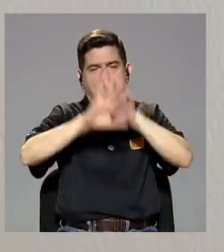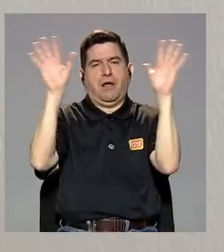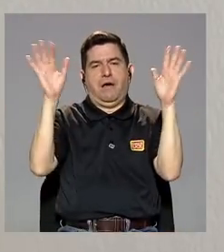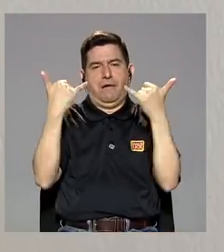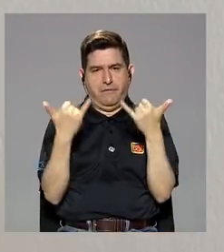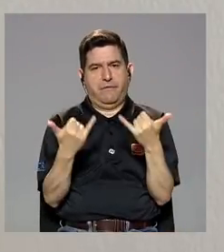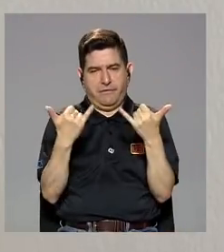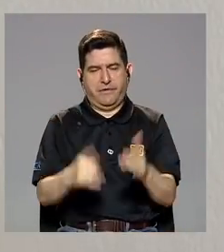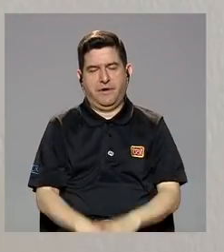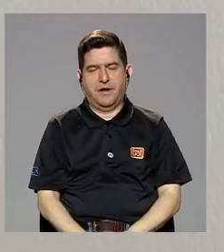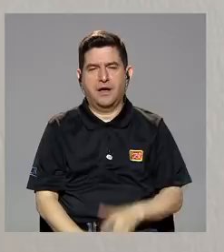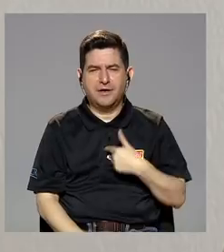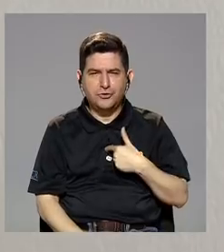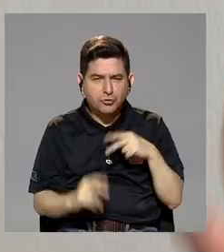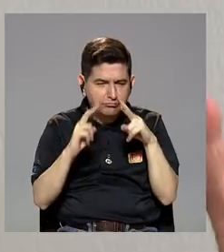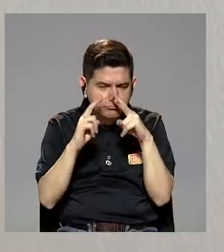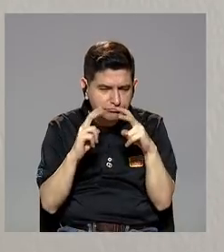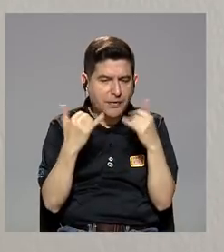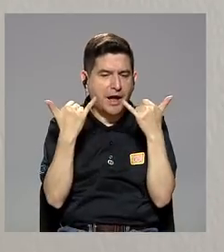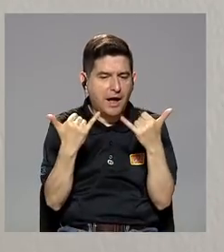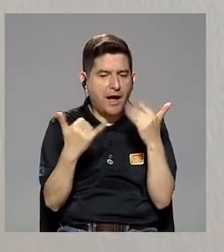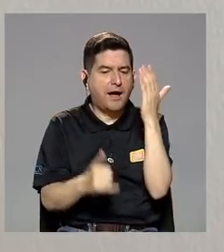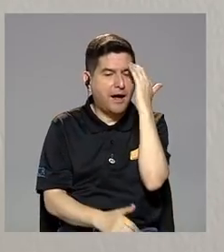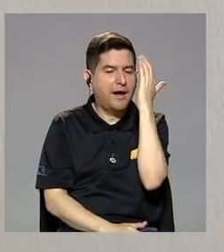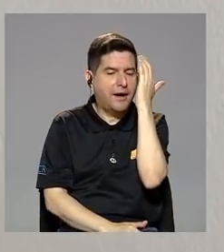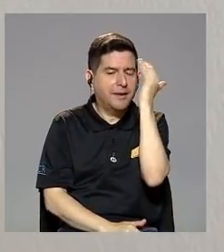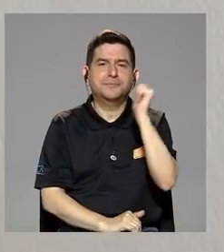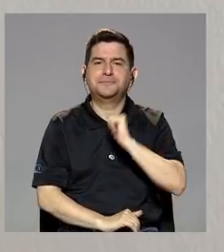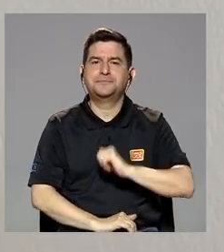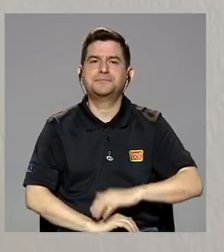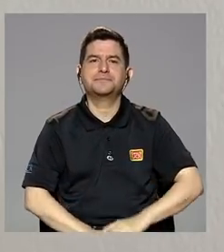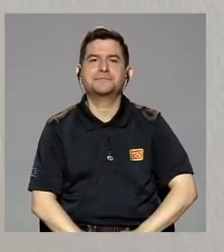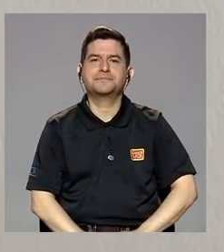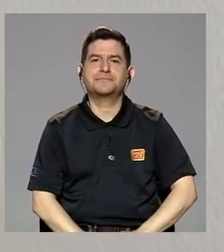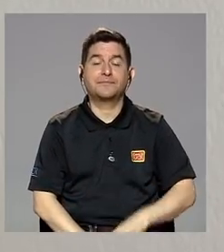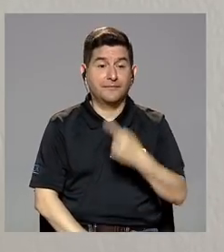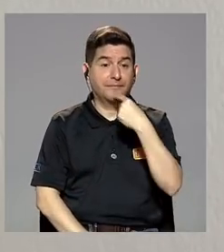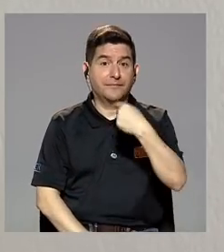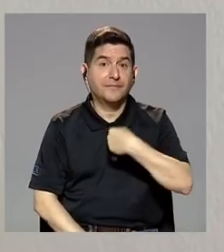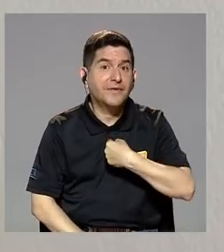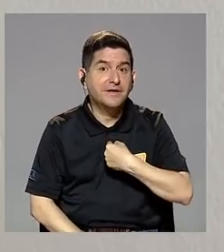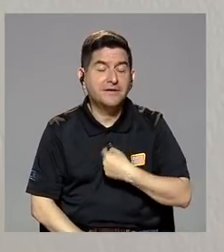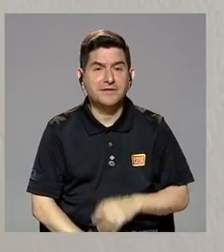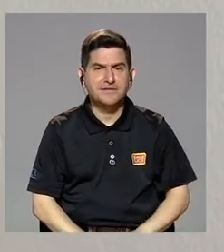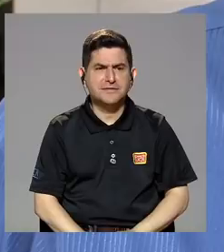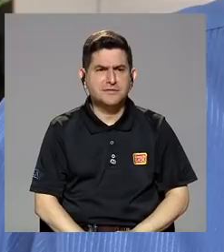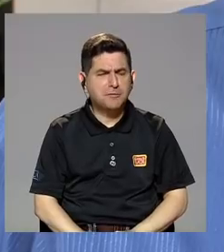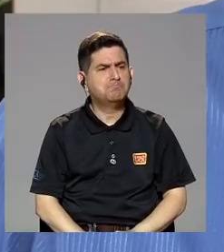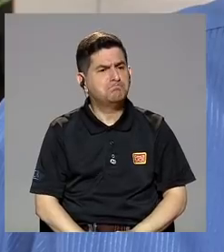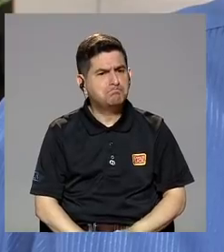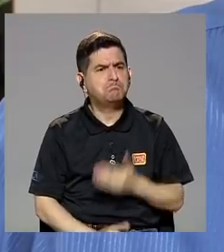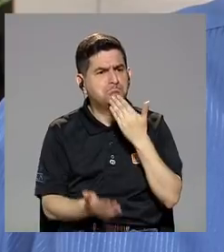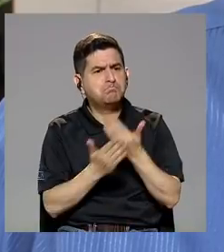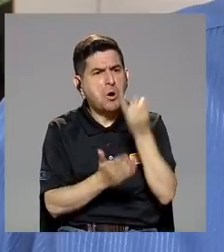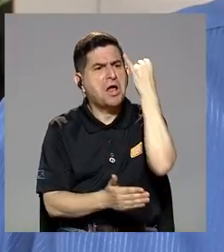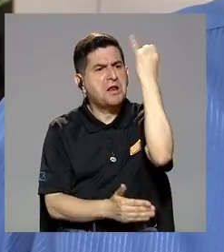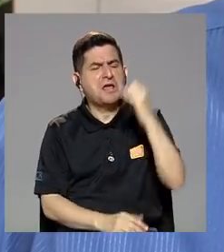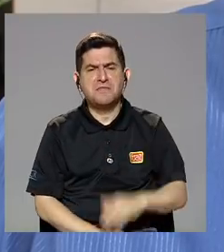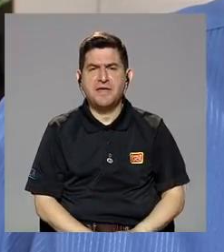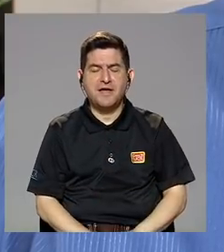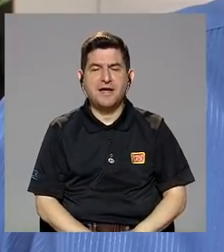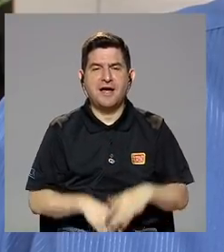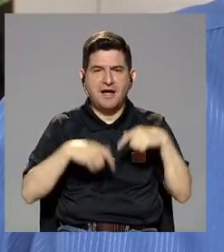ya con una niebla car pese a errores arcilla no ahora sí entonces me dice muchas no es más la idea viene el festival